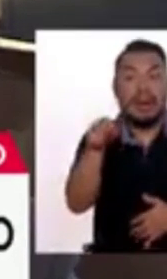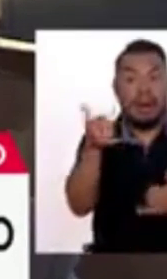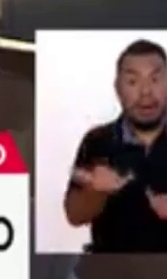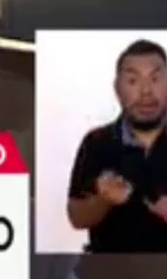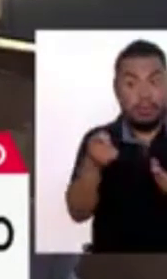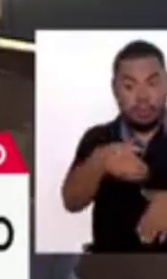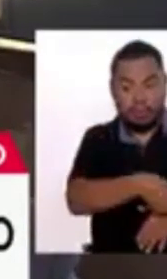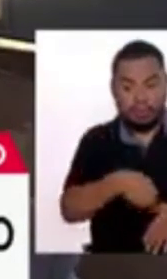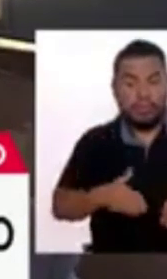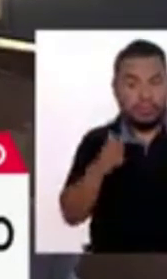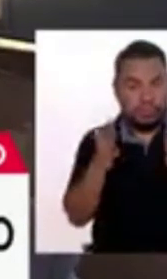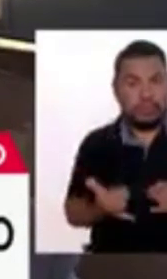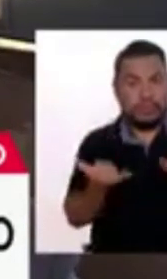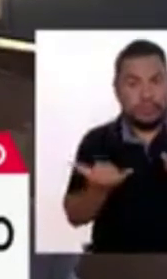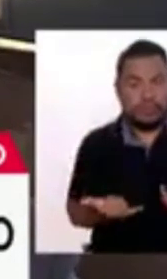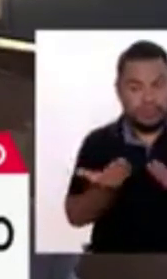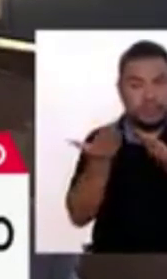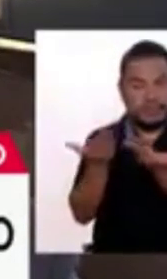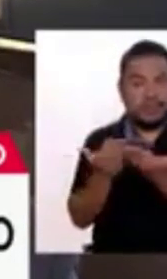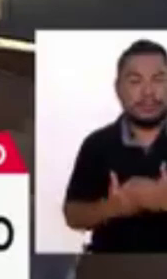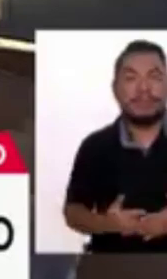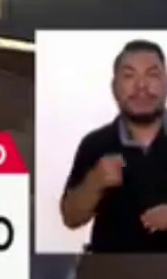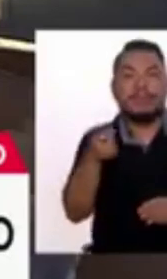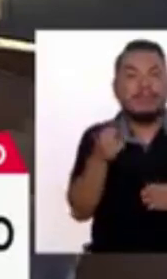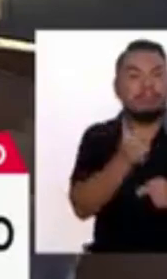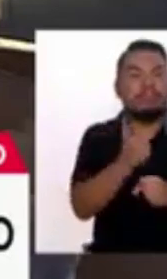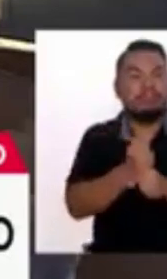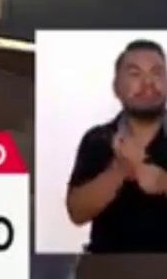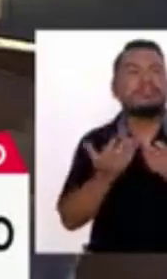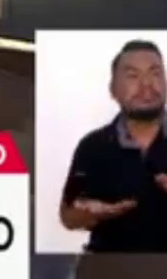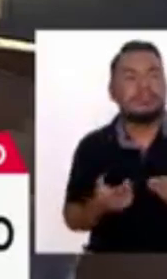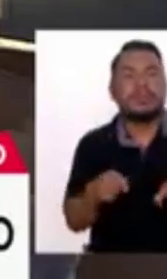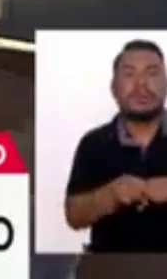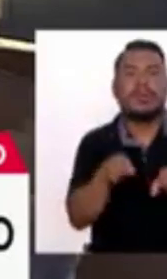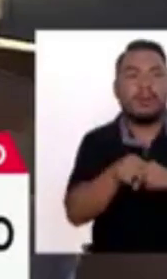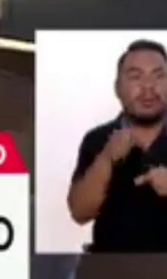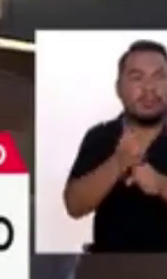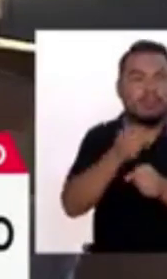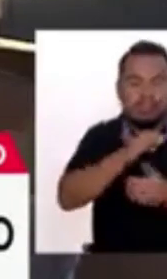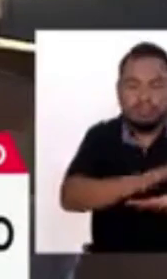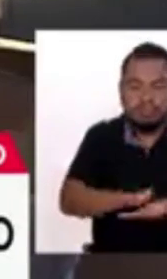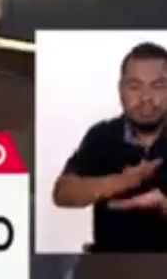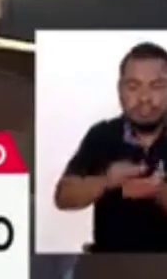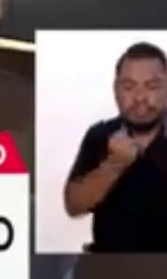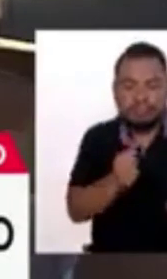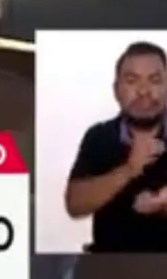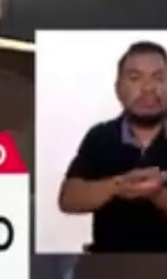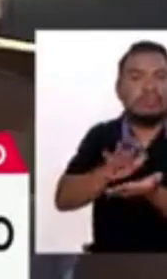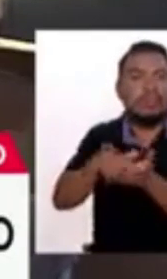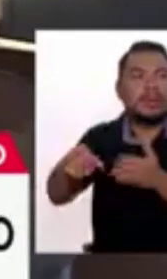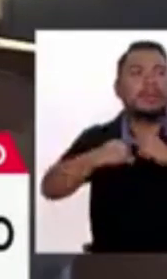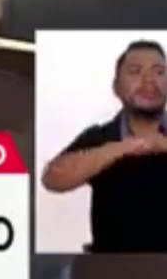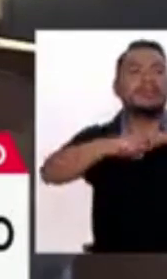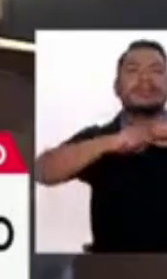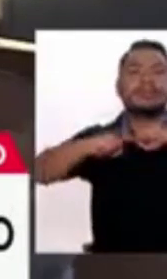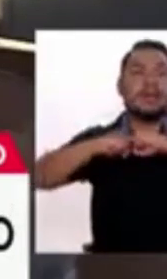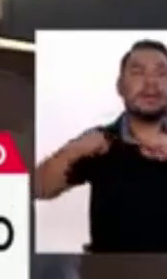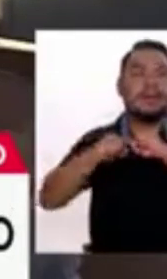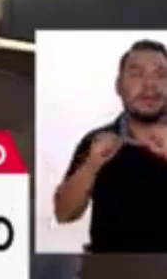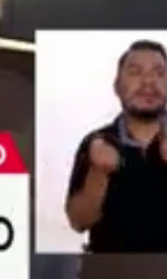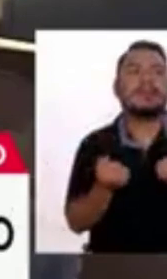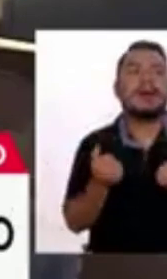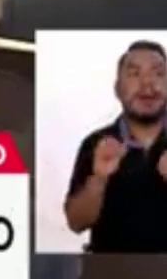actualmente congresista de la República. Se desempeñó como obrera de limpieza pública y activista sindical